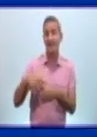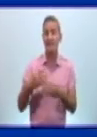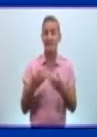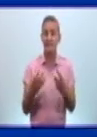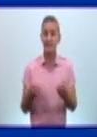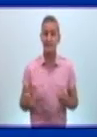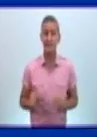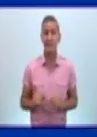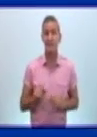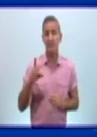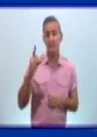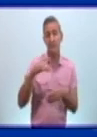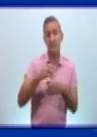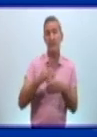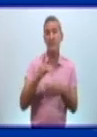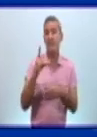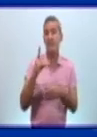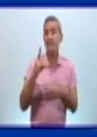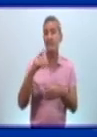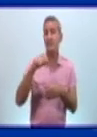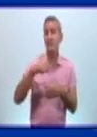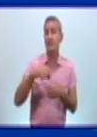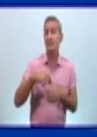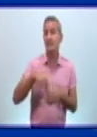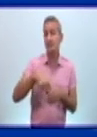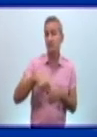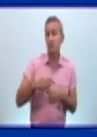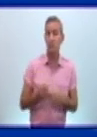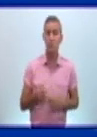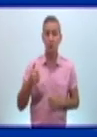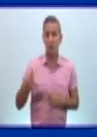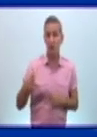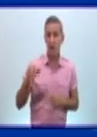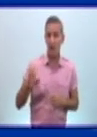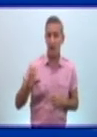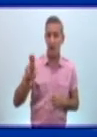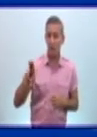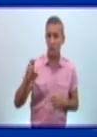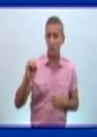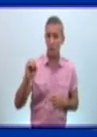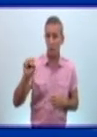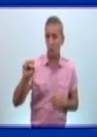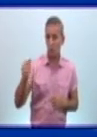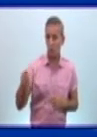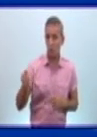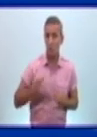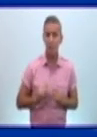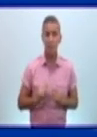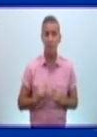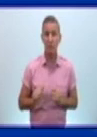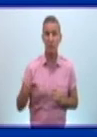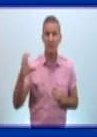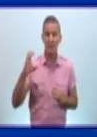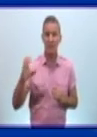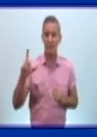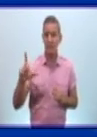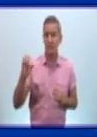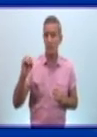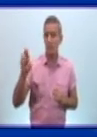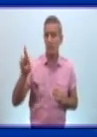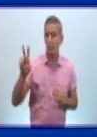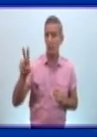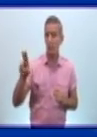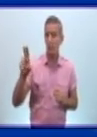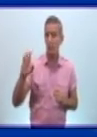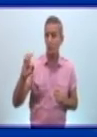disolución acuosa de cloruro de sodio. Importante cuando hablemos de disolución acuosa es porque nos estamos